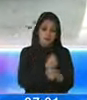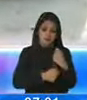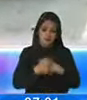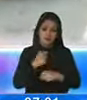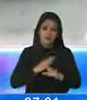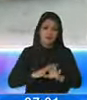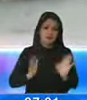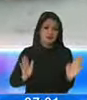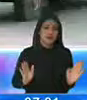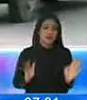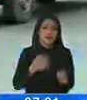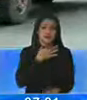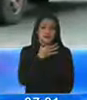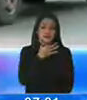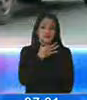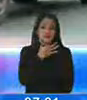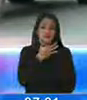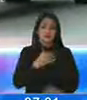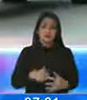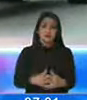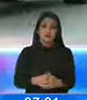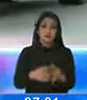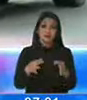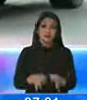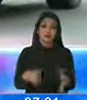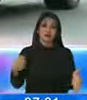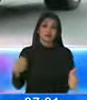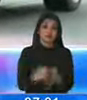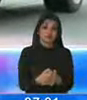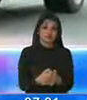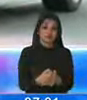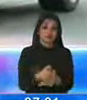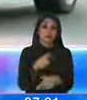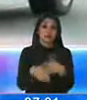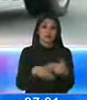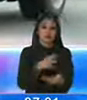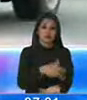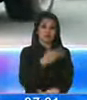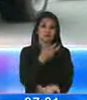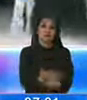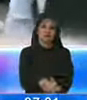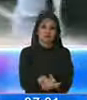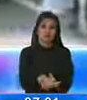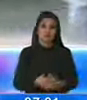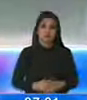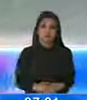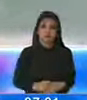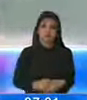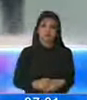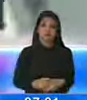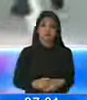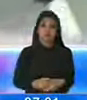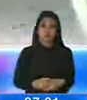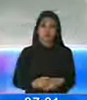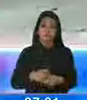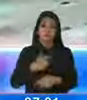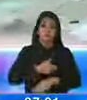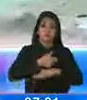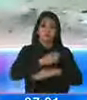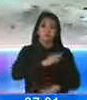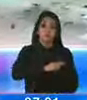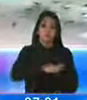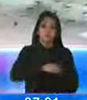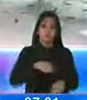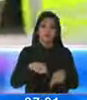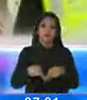bastante golpeada y asustada. Se produce el accidente de tránsito y posterior volcamiento de un vehículo. Hasta el lugar llegaron agentes metropolitanos